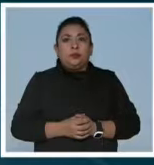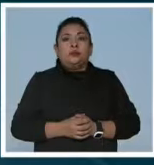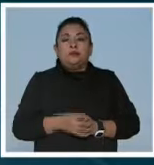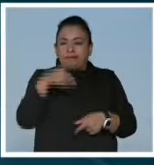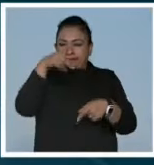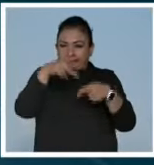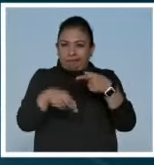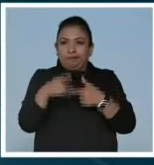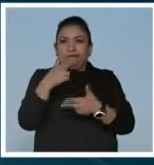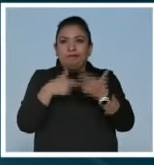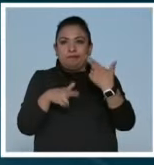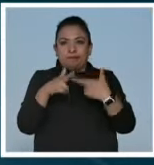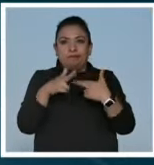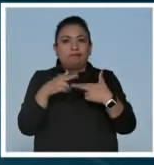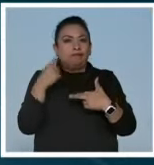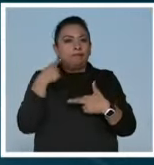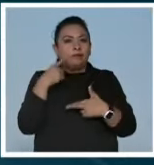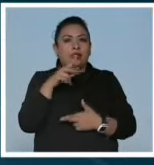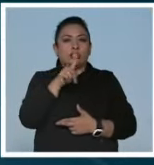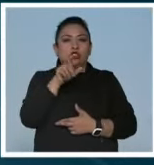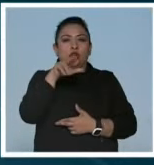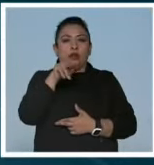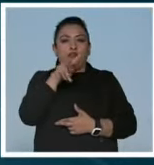Tenemos una pausa, regresamos con Zona Violeta.